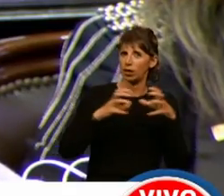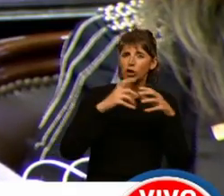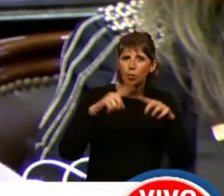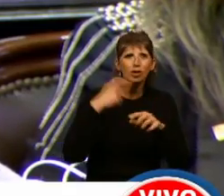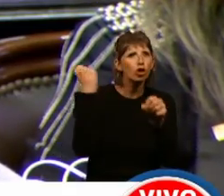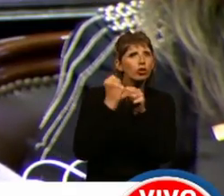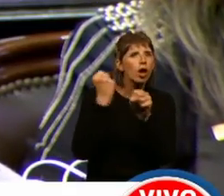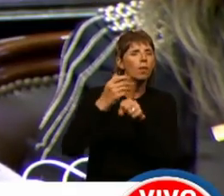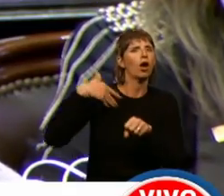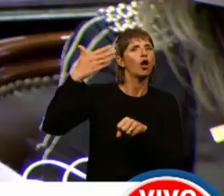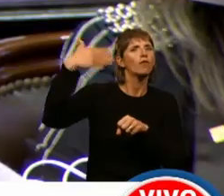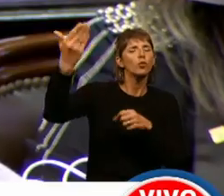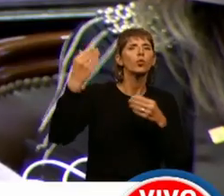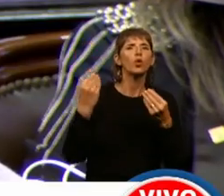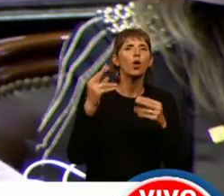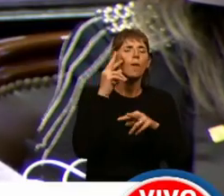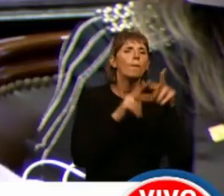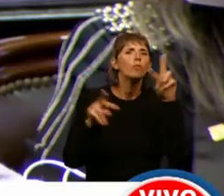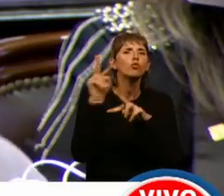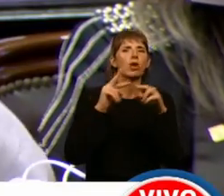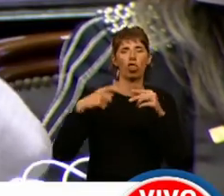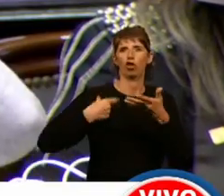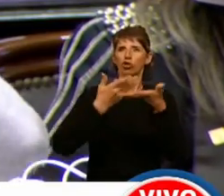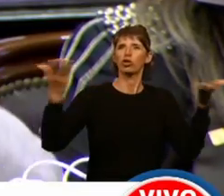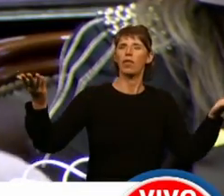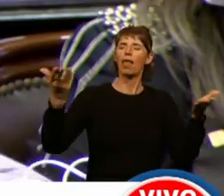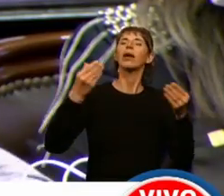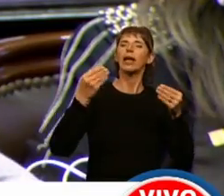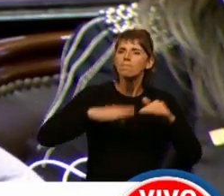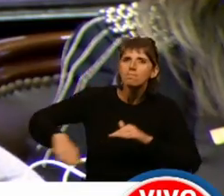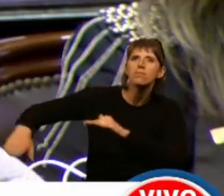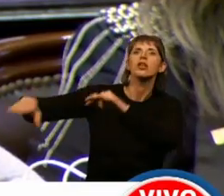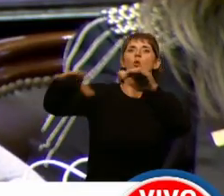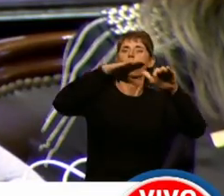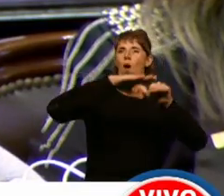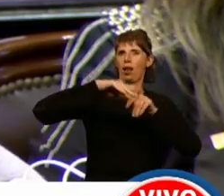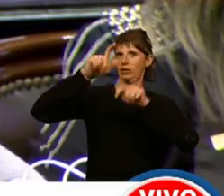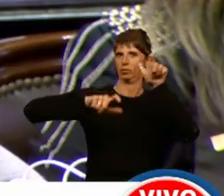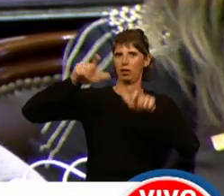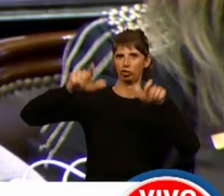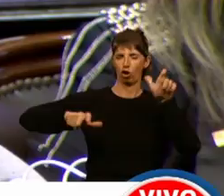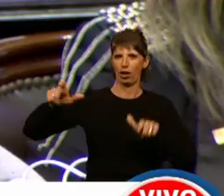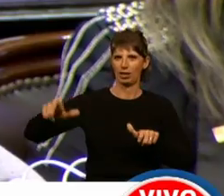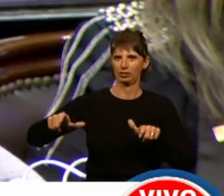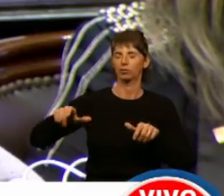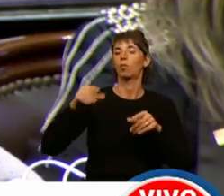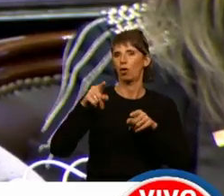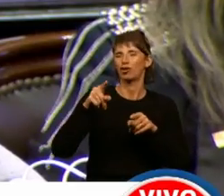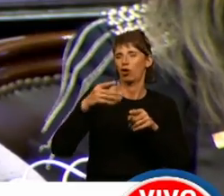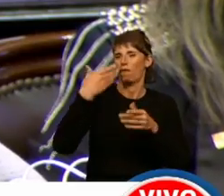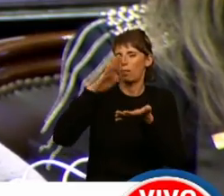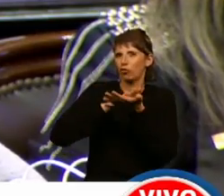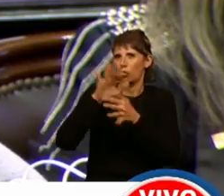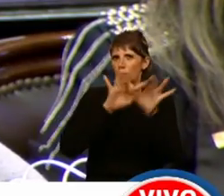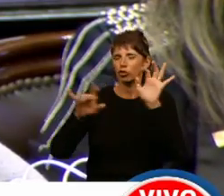por una argentina más socio más socialmente justa e igualitaria que hoy estamos tratando también este proyecto de zonas frías